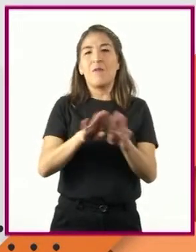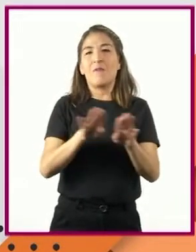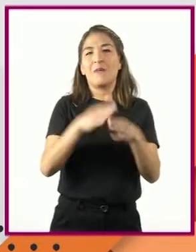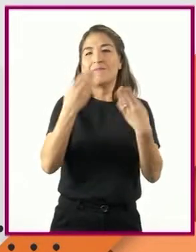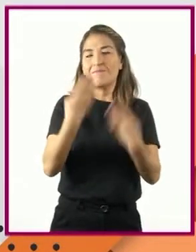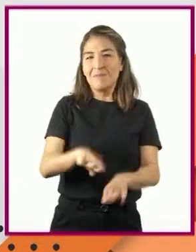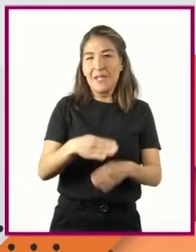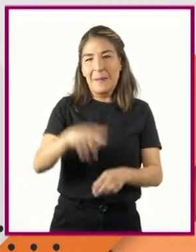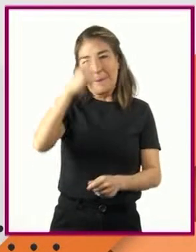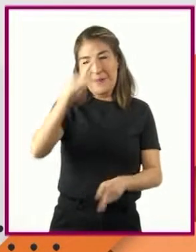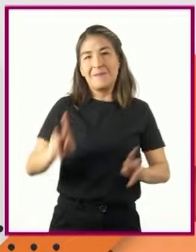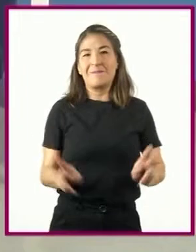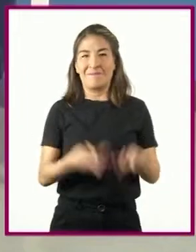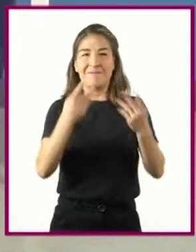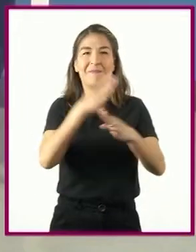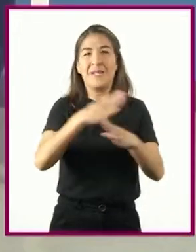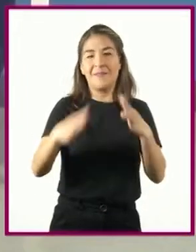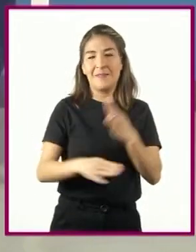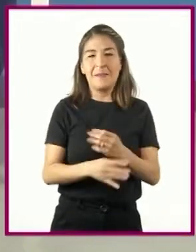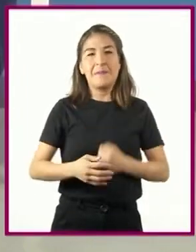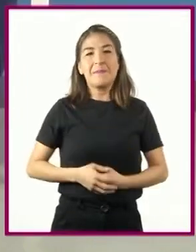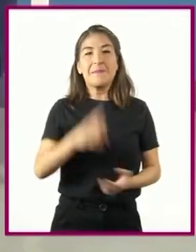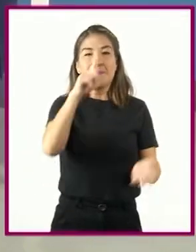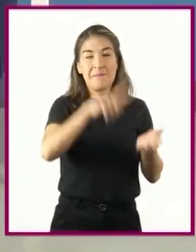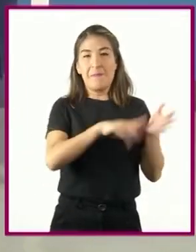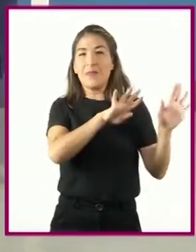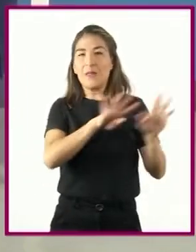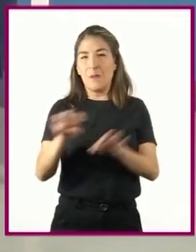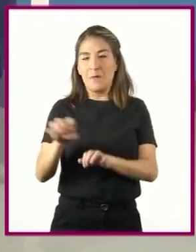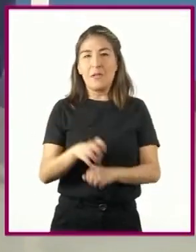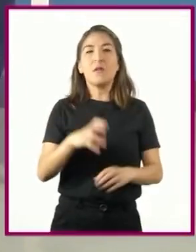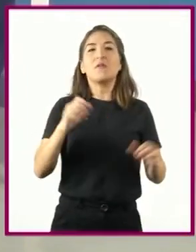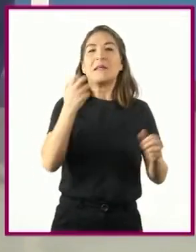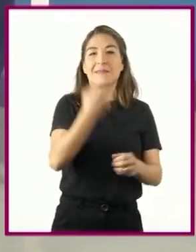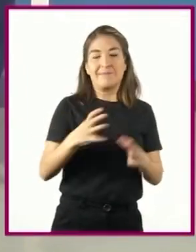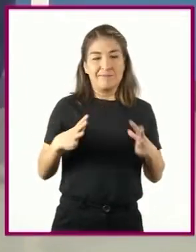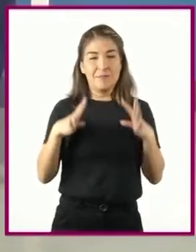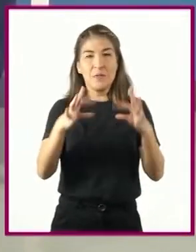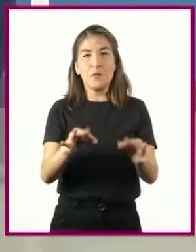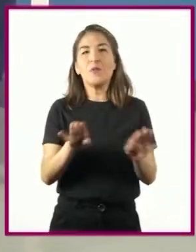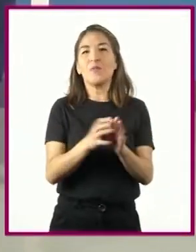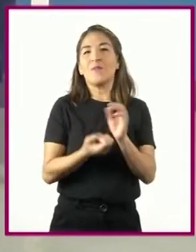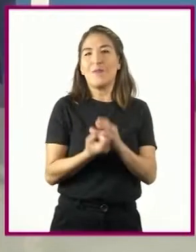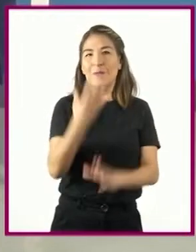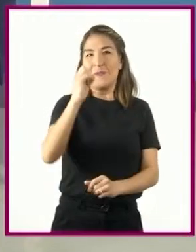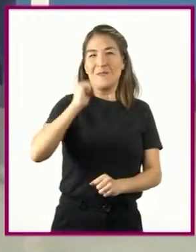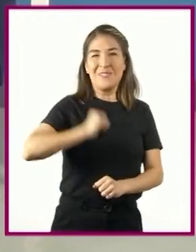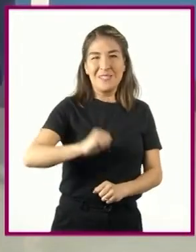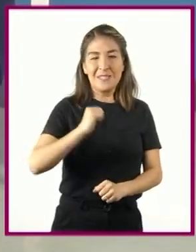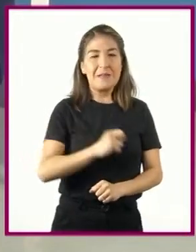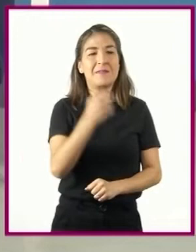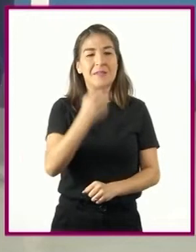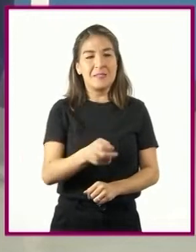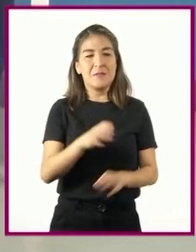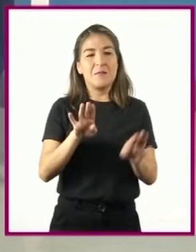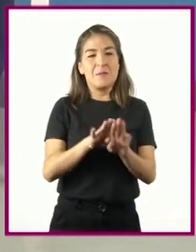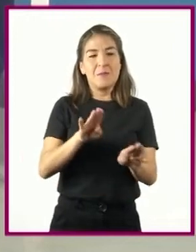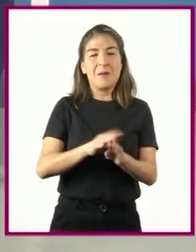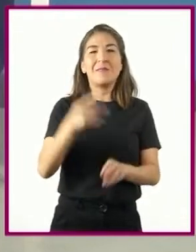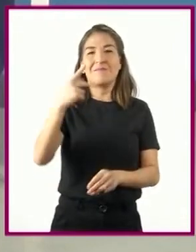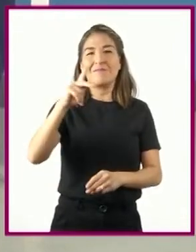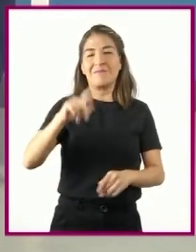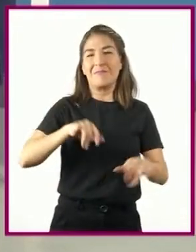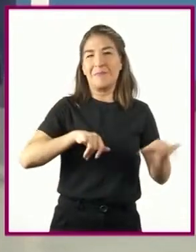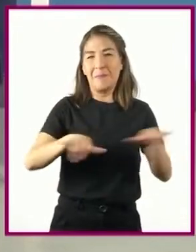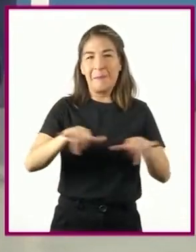vender sus productos. En 1900, junto con el nacimiento de un nuevo siglo, las tensiones geopolíticas en